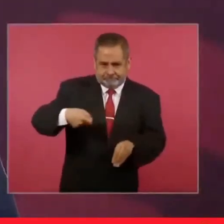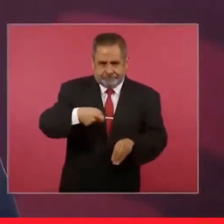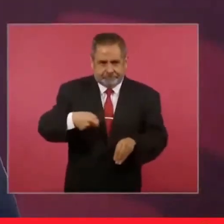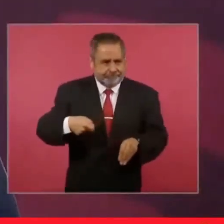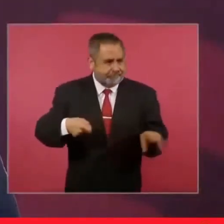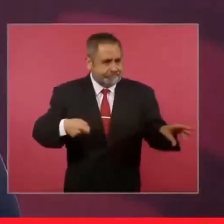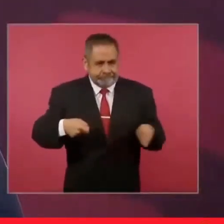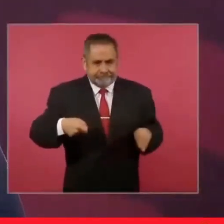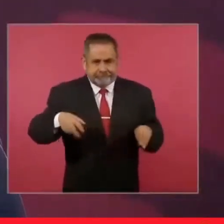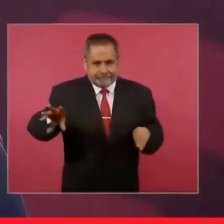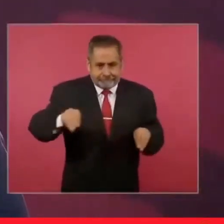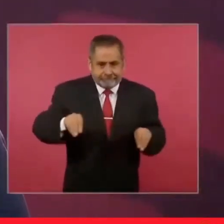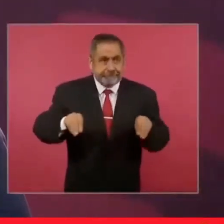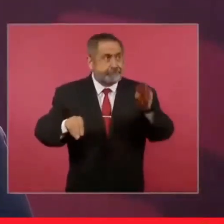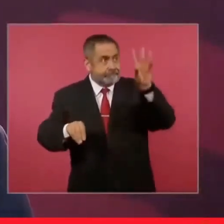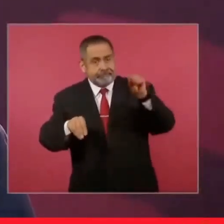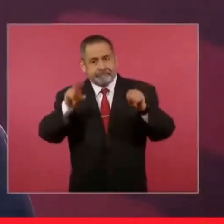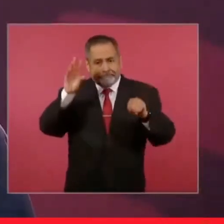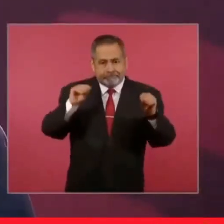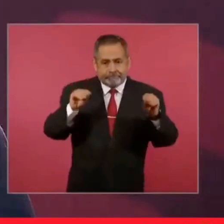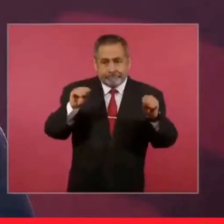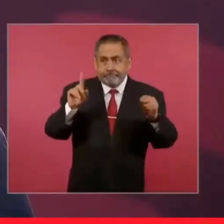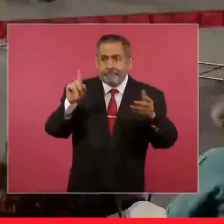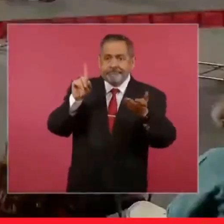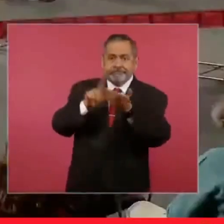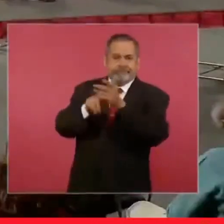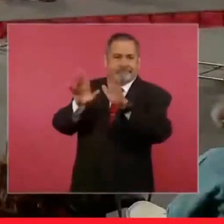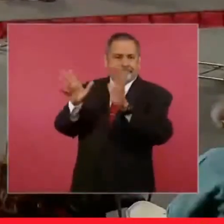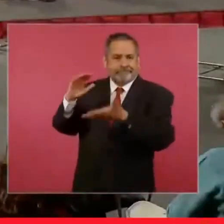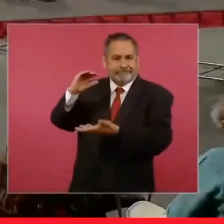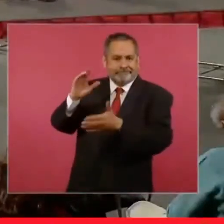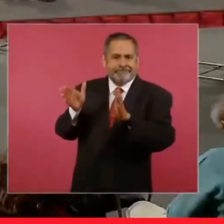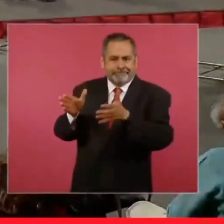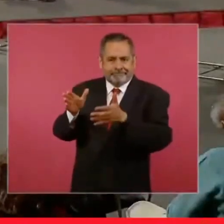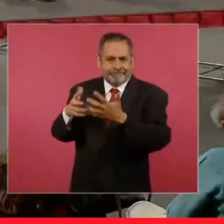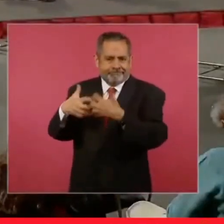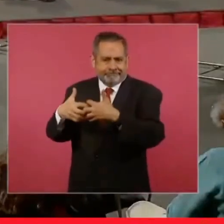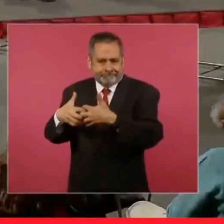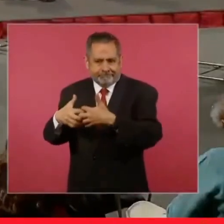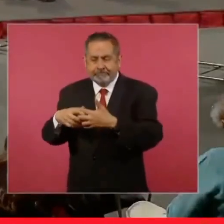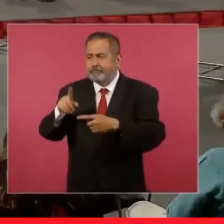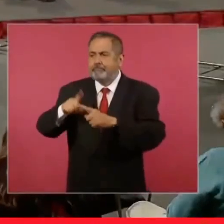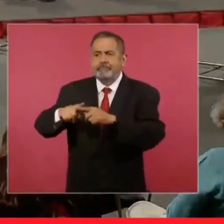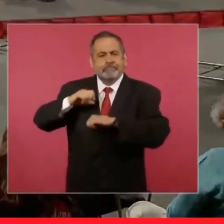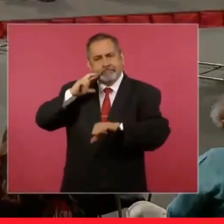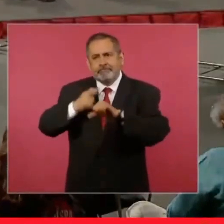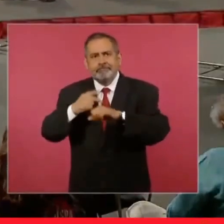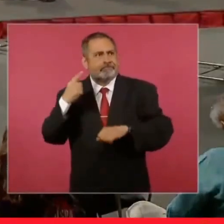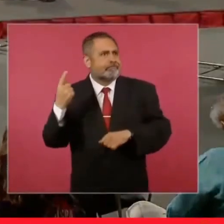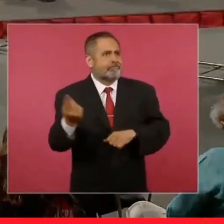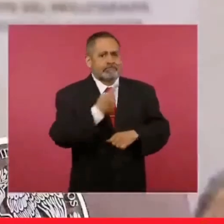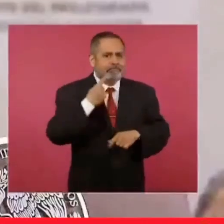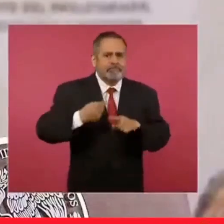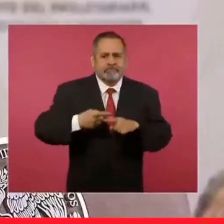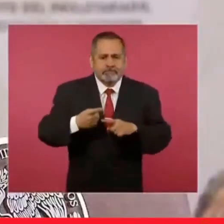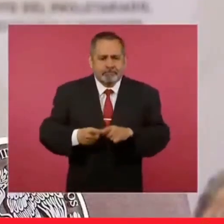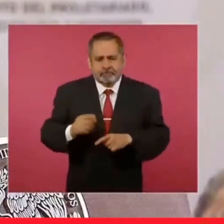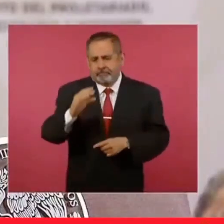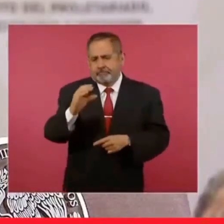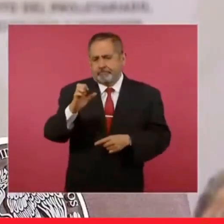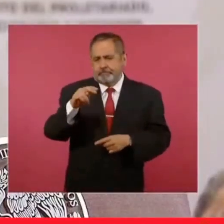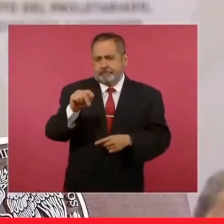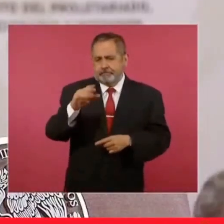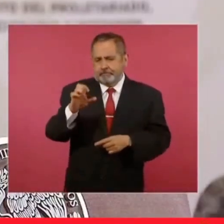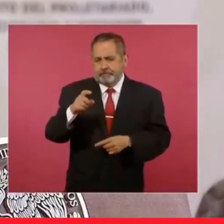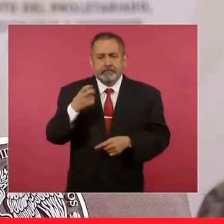por generadores. El responsable de hacer ese balance exacto es el SENACE. Por eso tenemos personal las 24